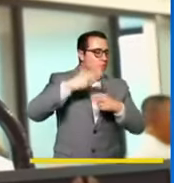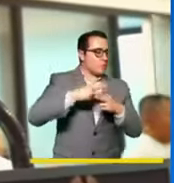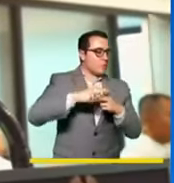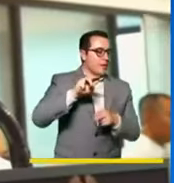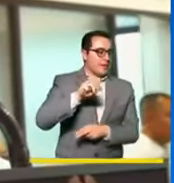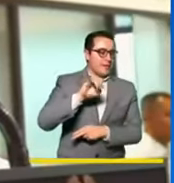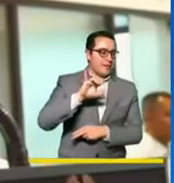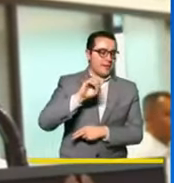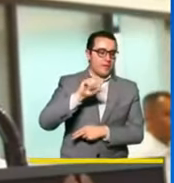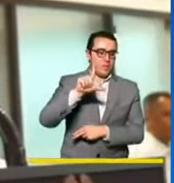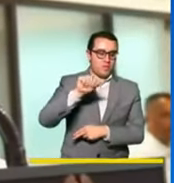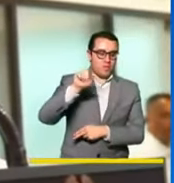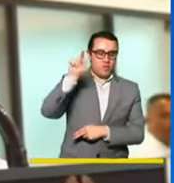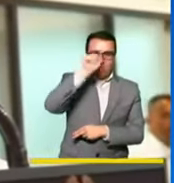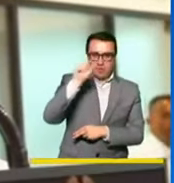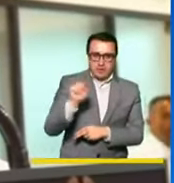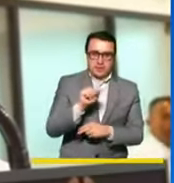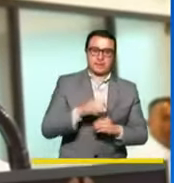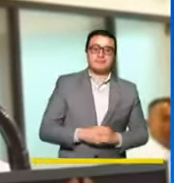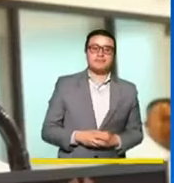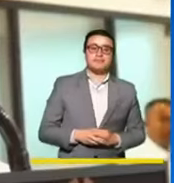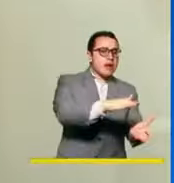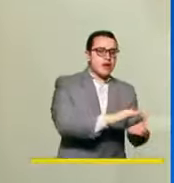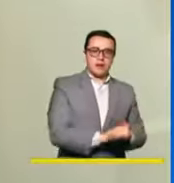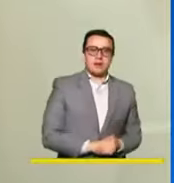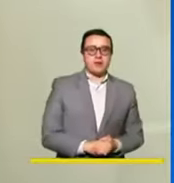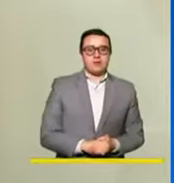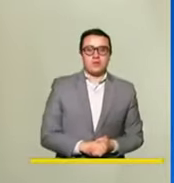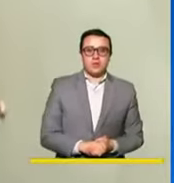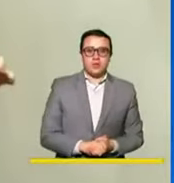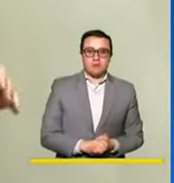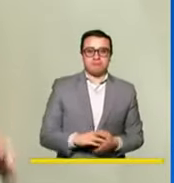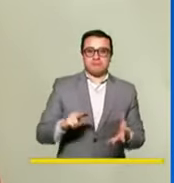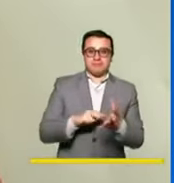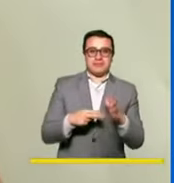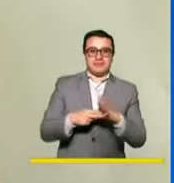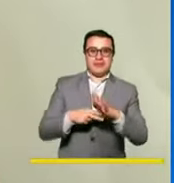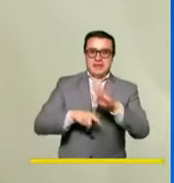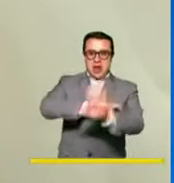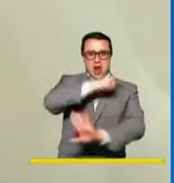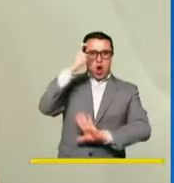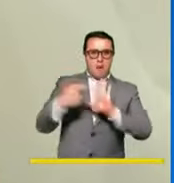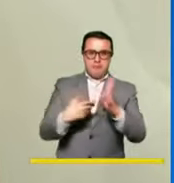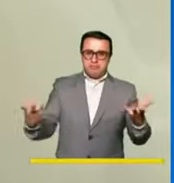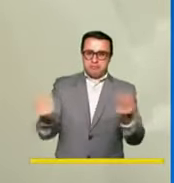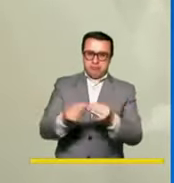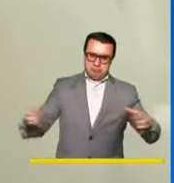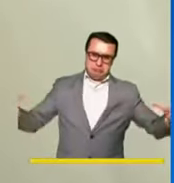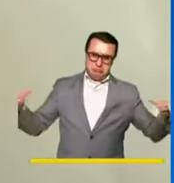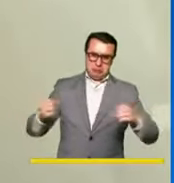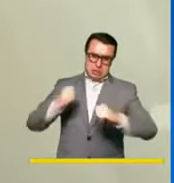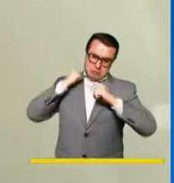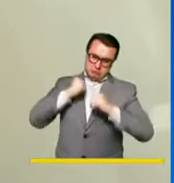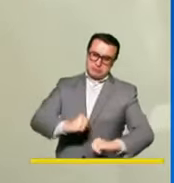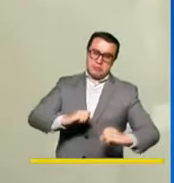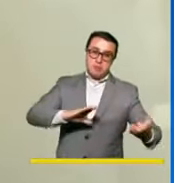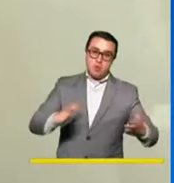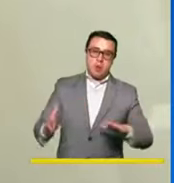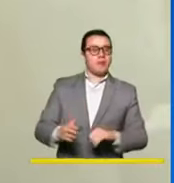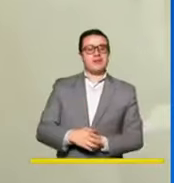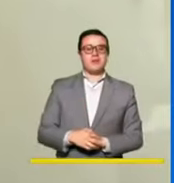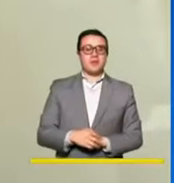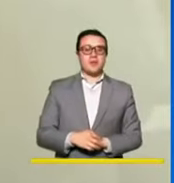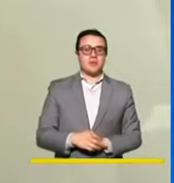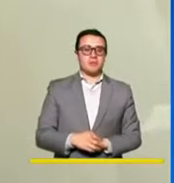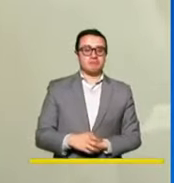medidas que lo ven como un gobernante porque el gobernante es ese si tiene una adversidad pues tiene que ver cómo le da muñeca política